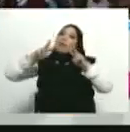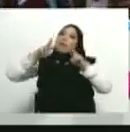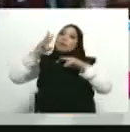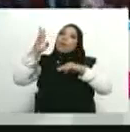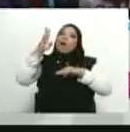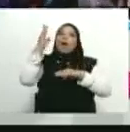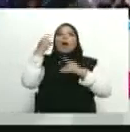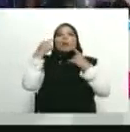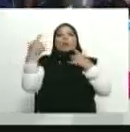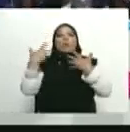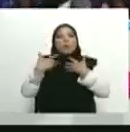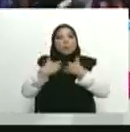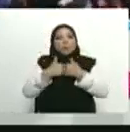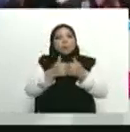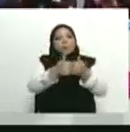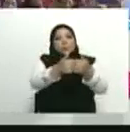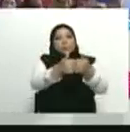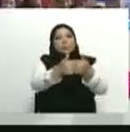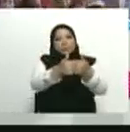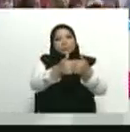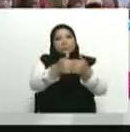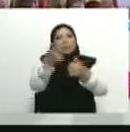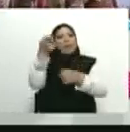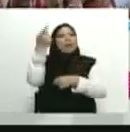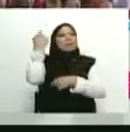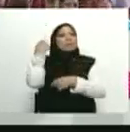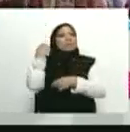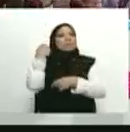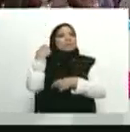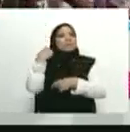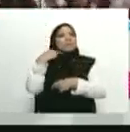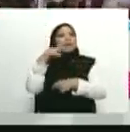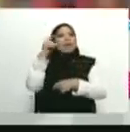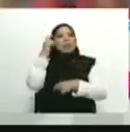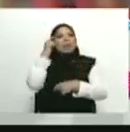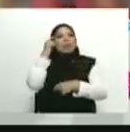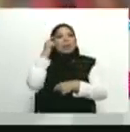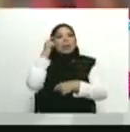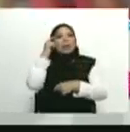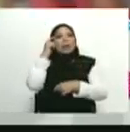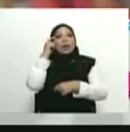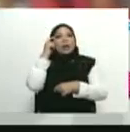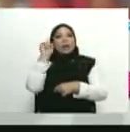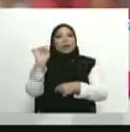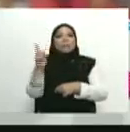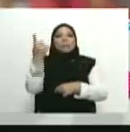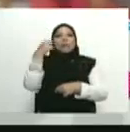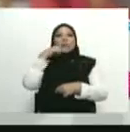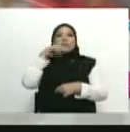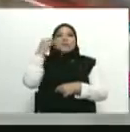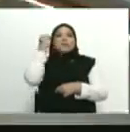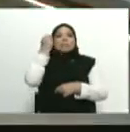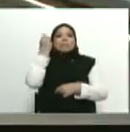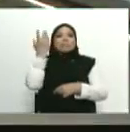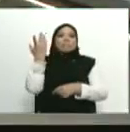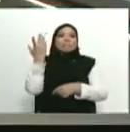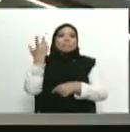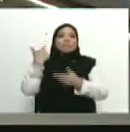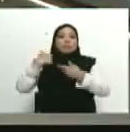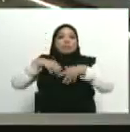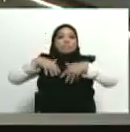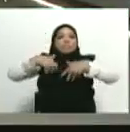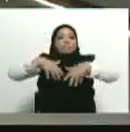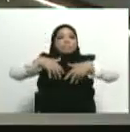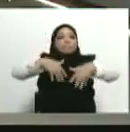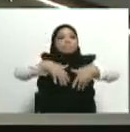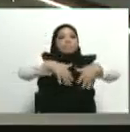acompañé aquel día, creo que era 1 de octubre, cuando empezó la marcha